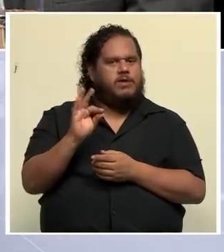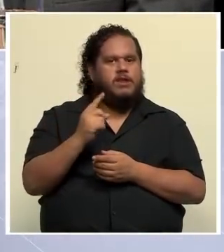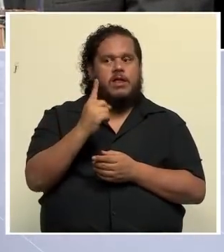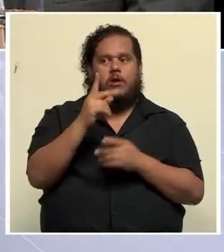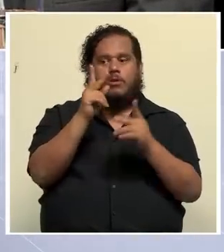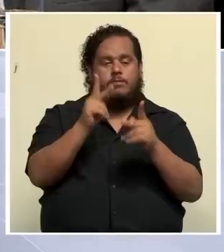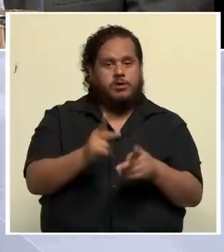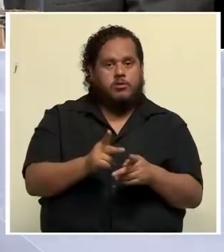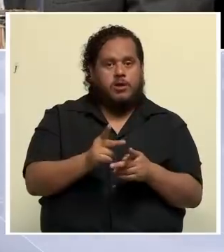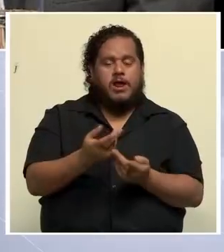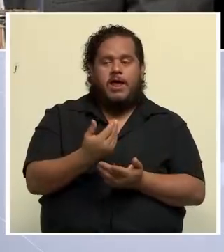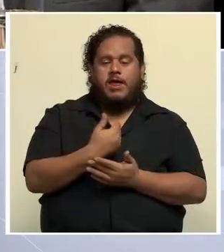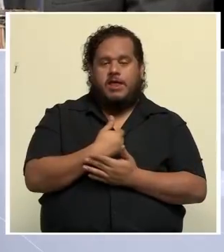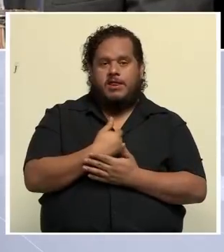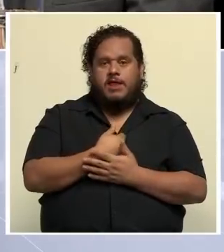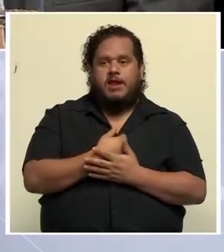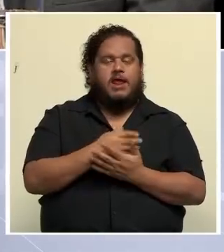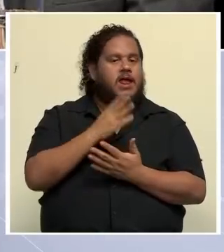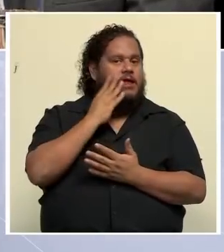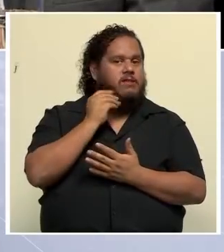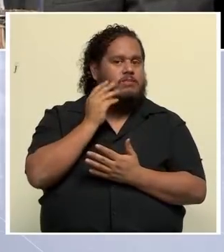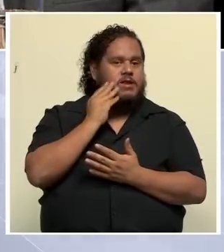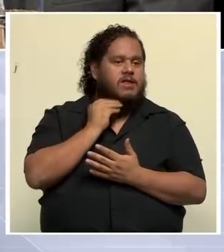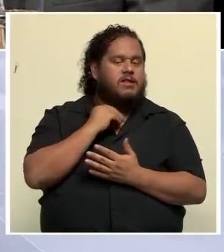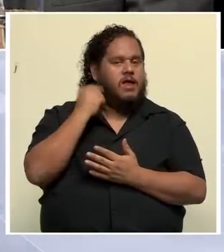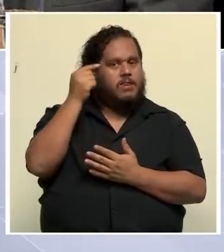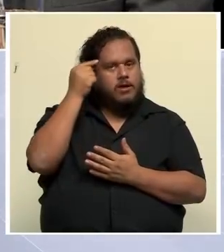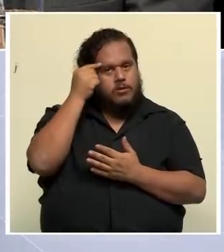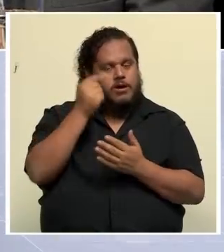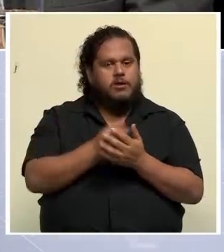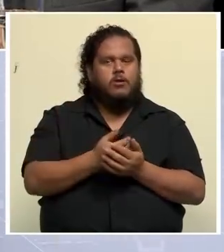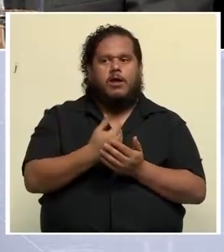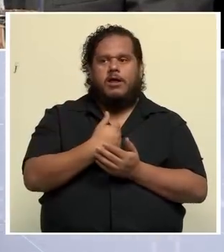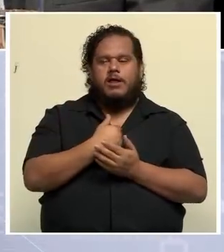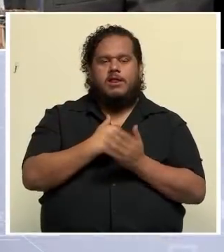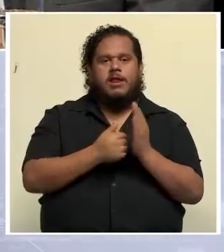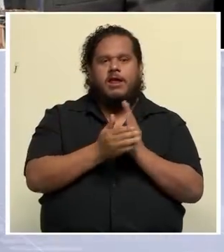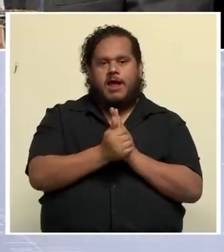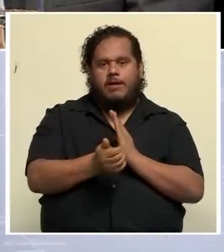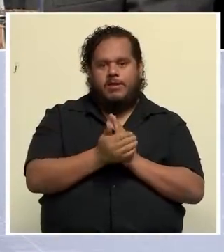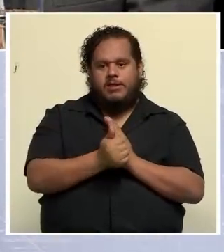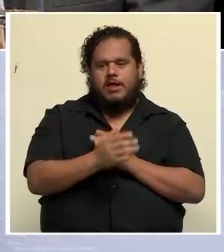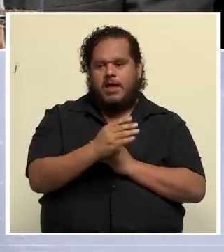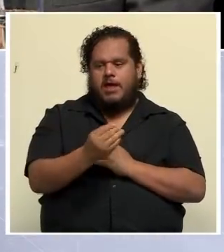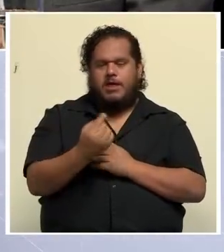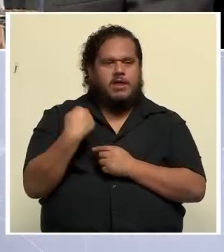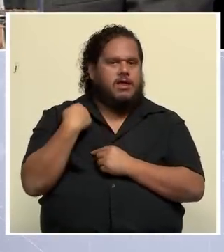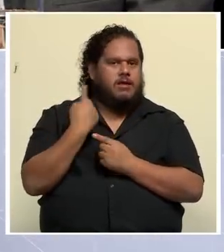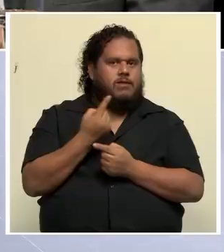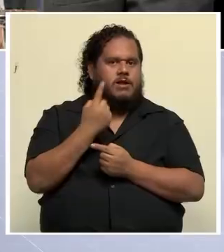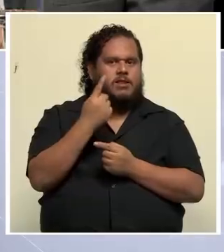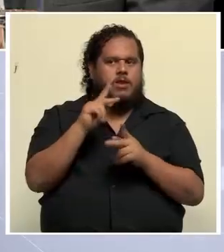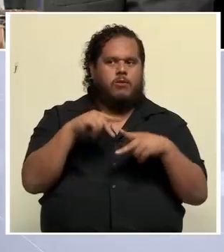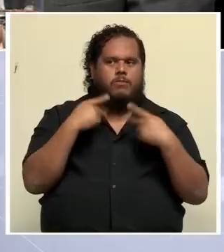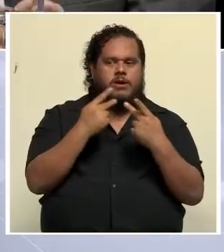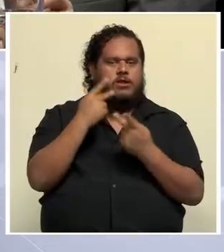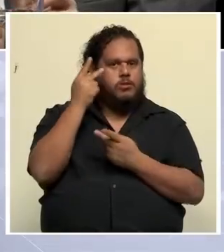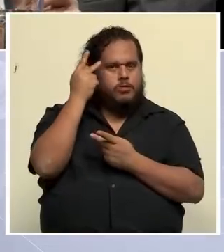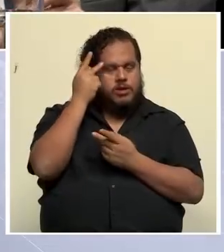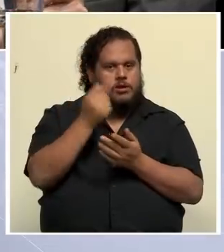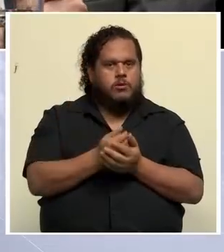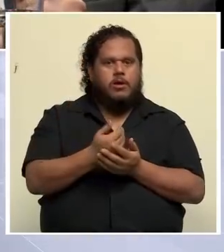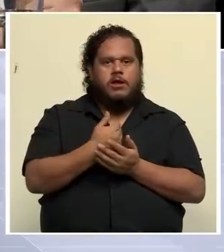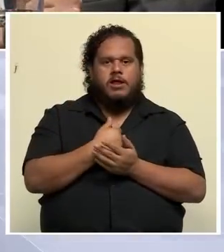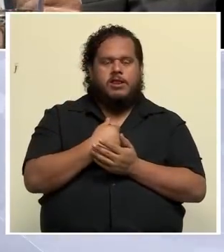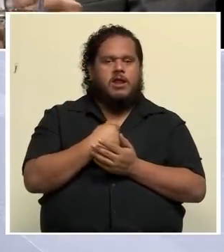una persona que tiene experiencia de gobierno, que tiene capacidad y que viene de un partido que tiene